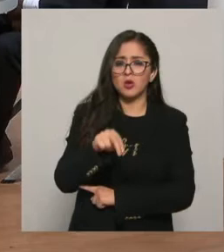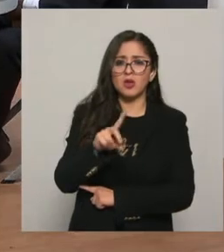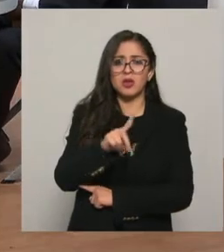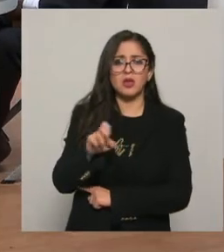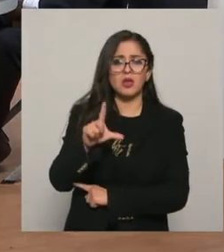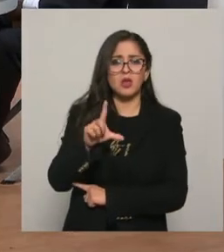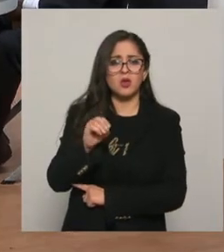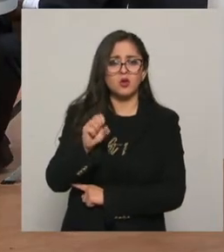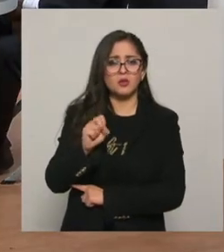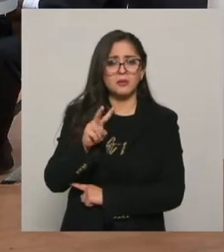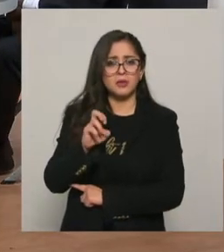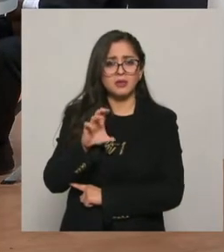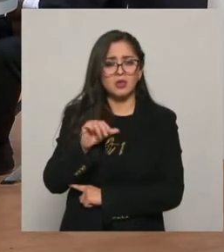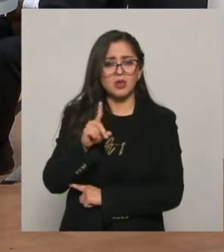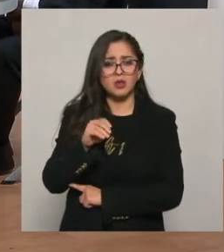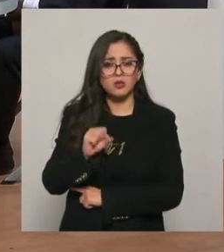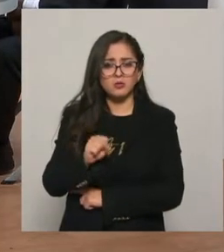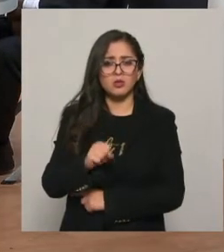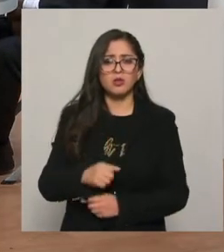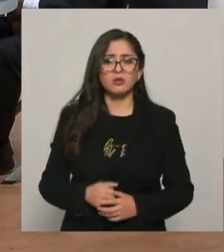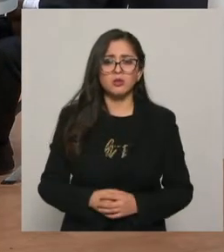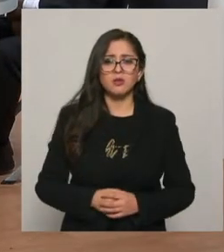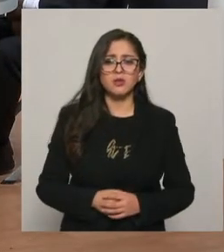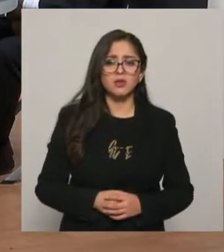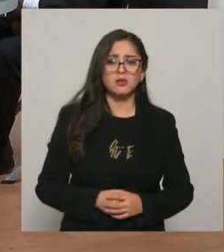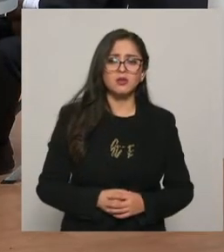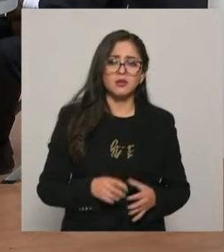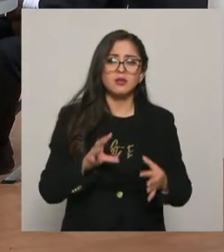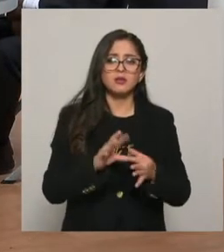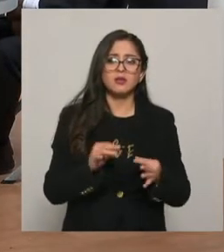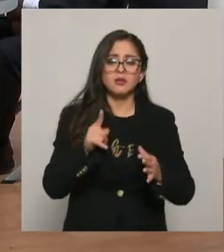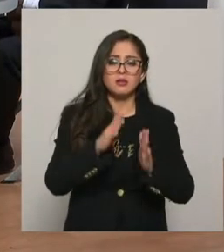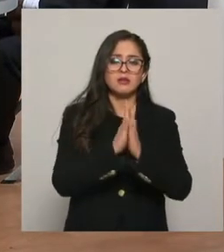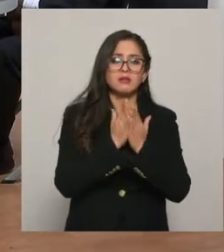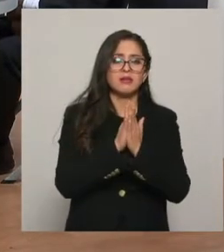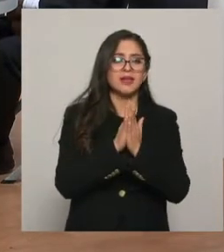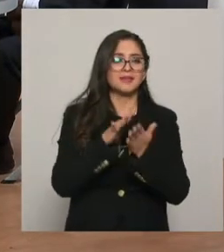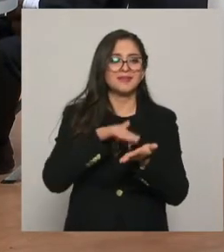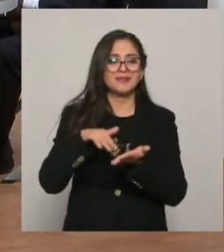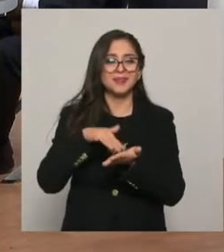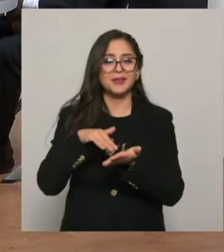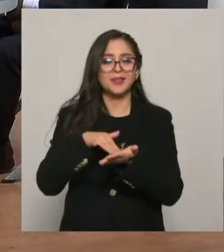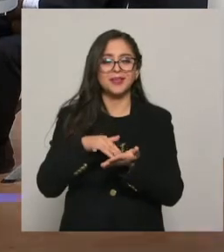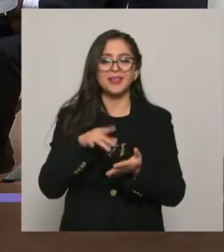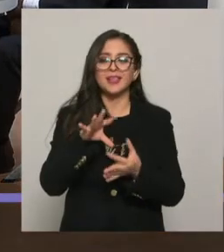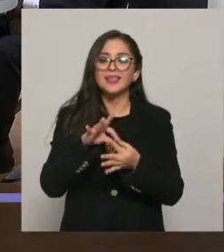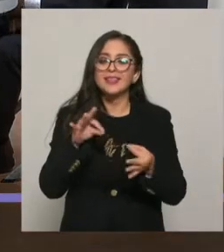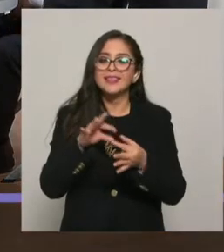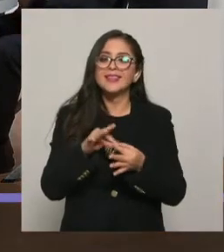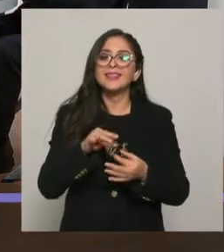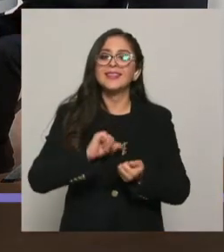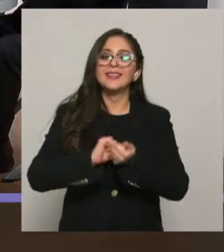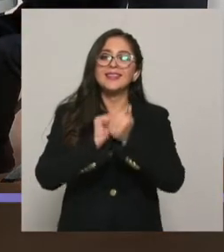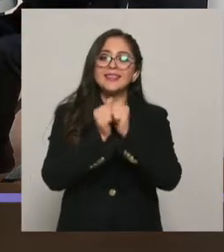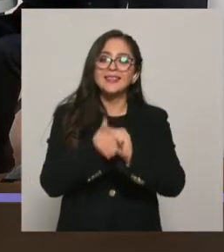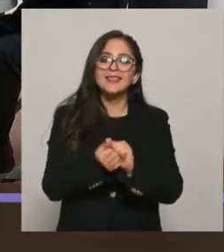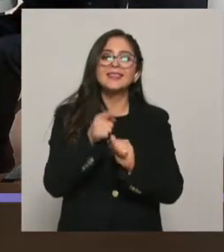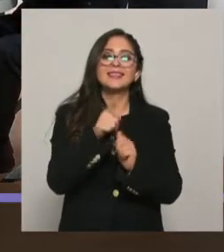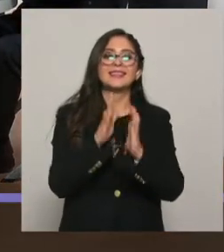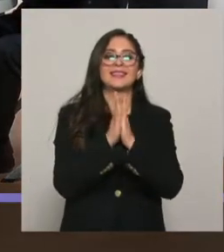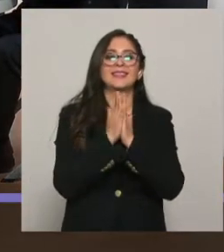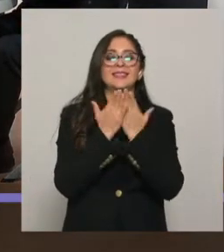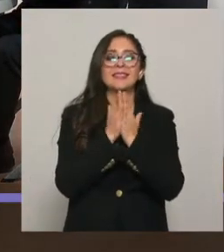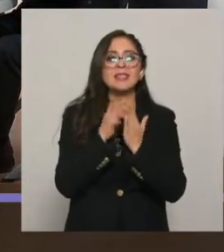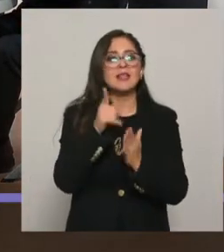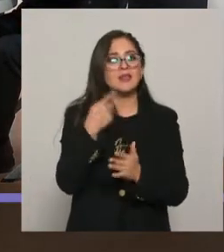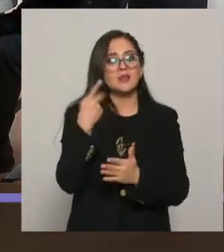desde en algunos lugares desde la primaria o secundaria nos dejaban a leer y es también importante tener estos libros en